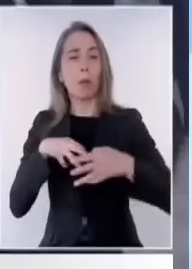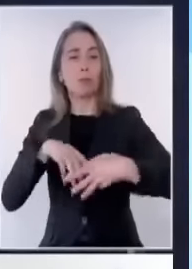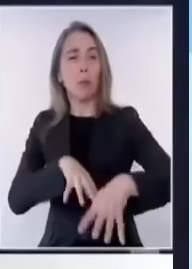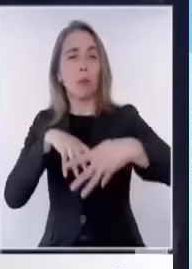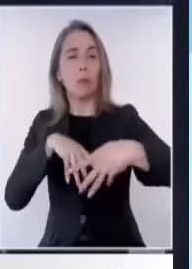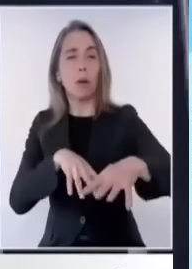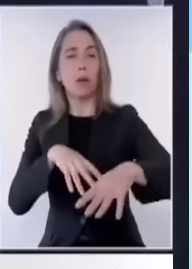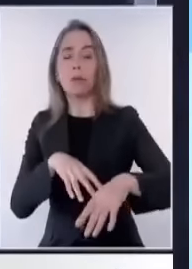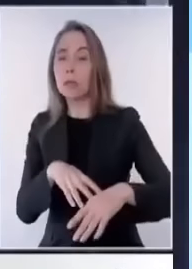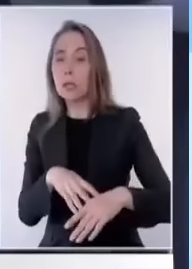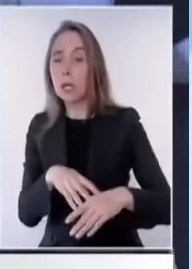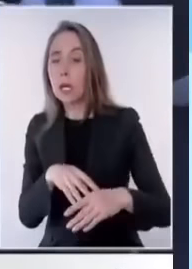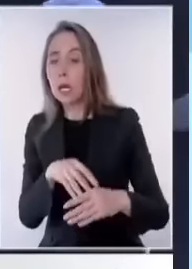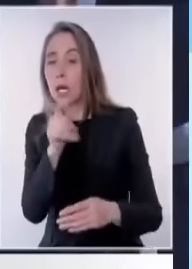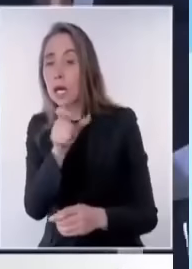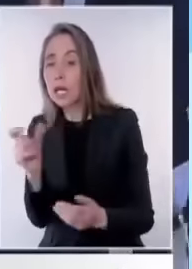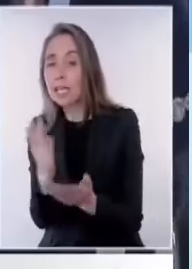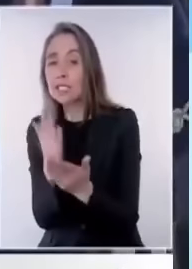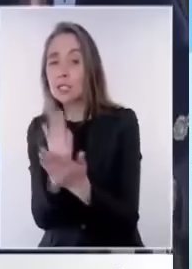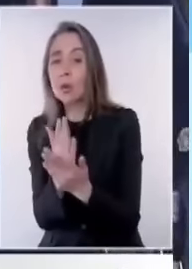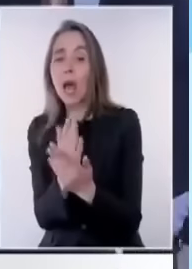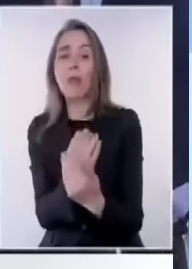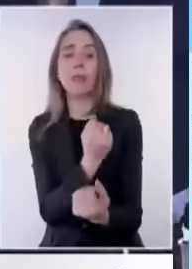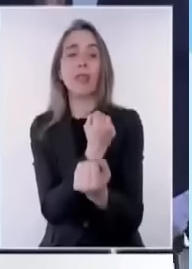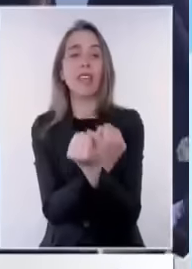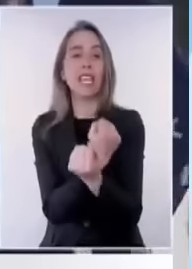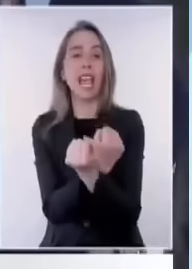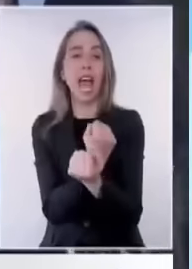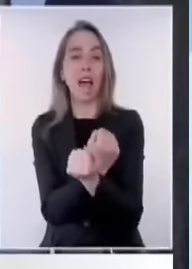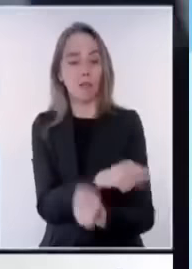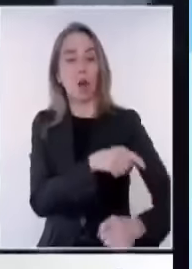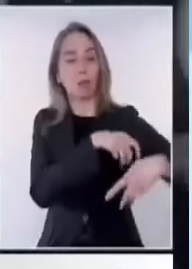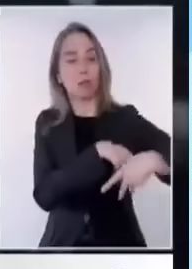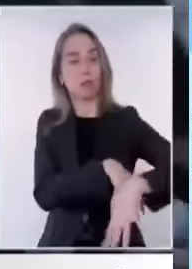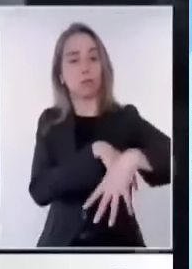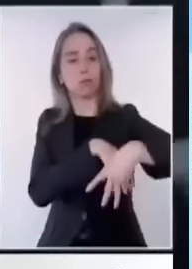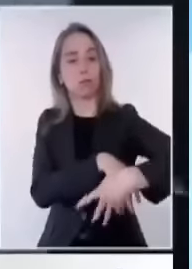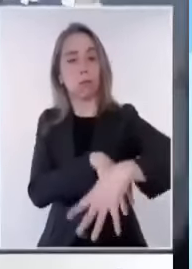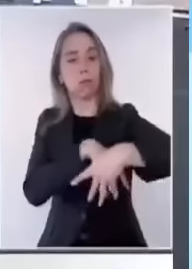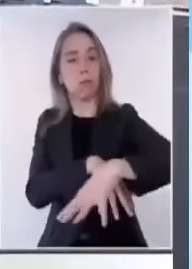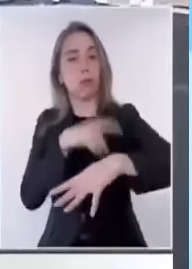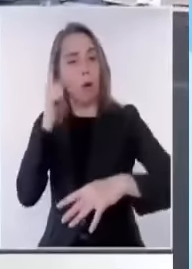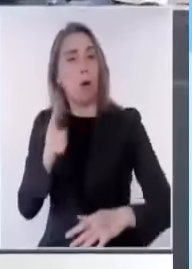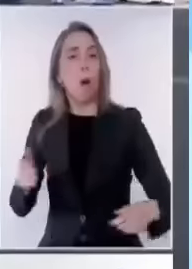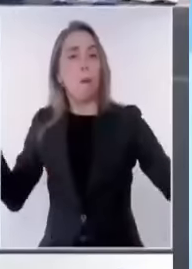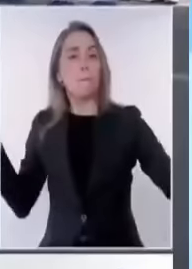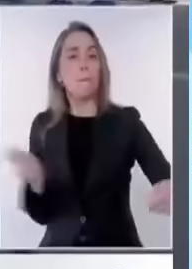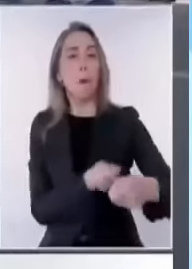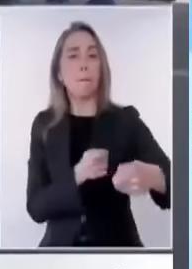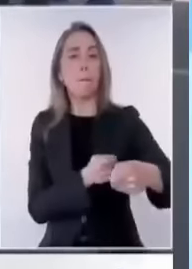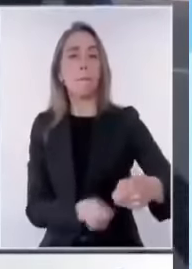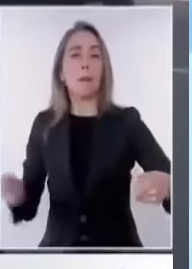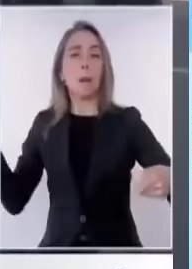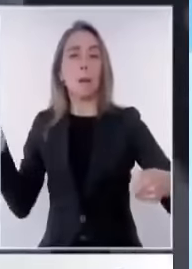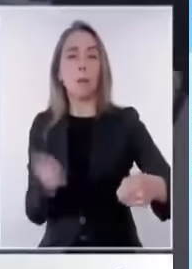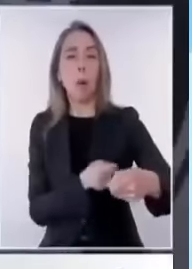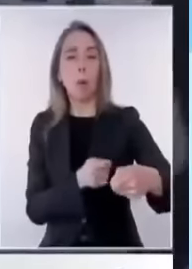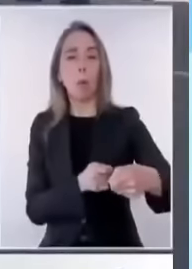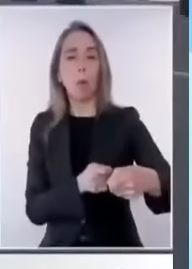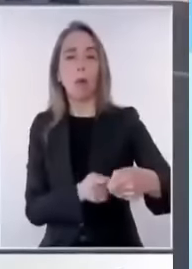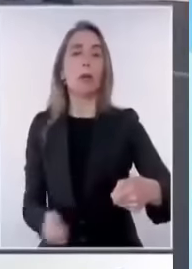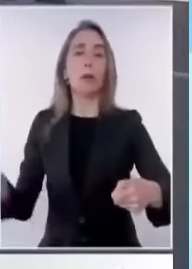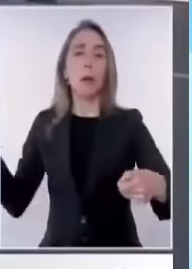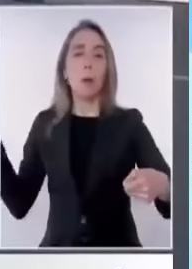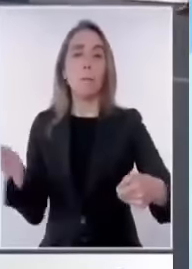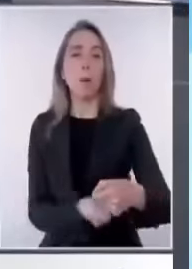Y aspirantes de la Escuela de Carabineros. Desde 1915 que por ley se realiza esta